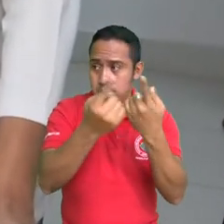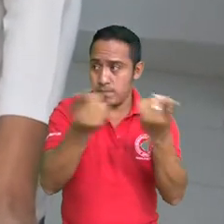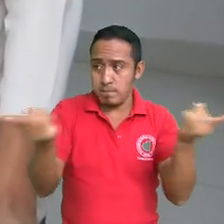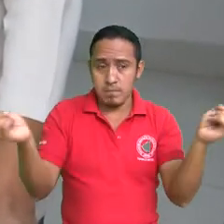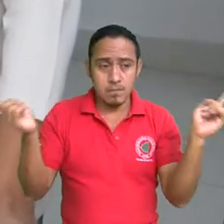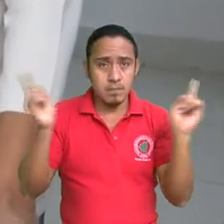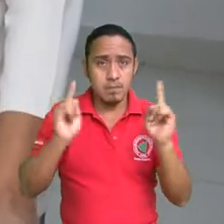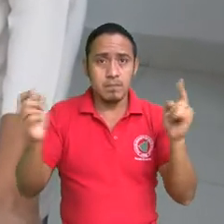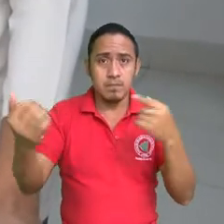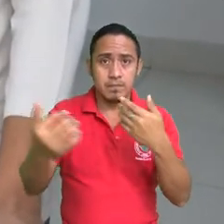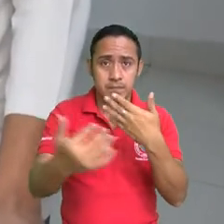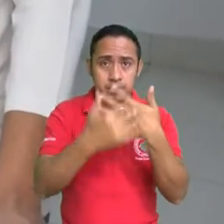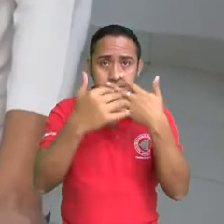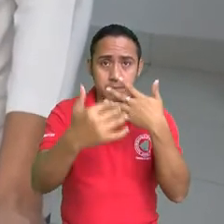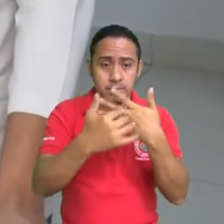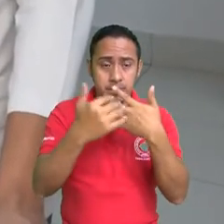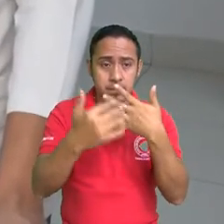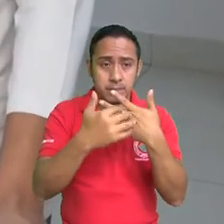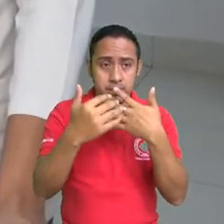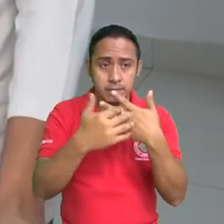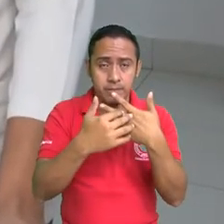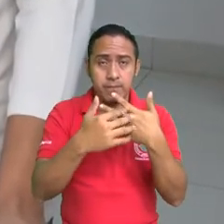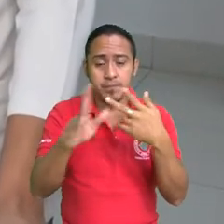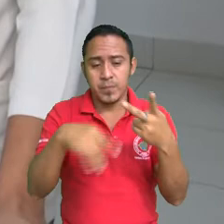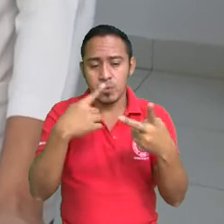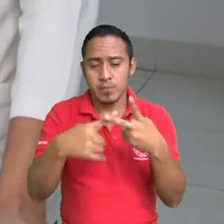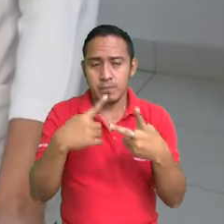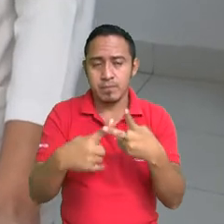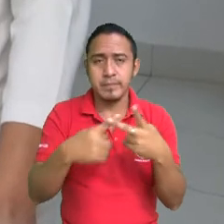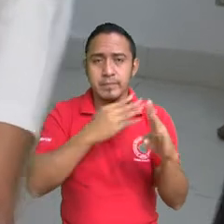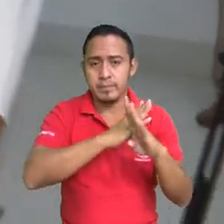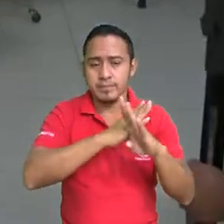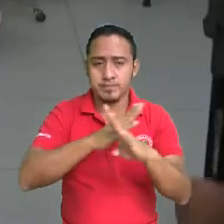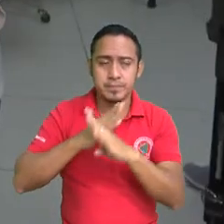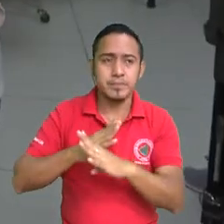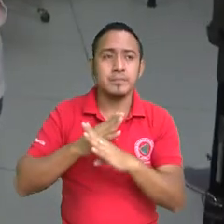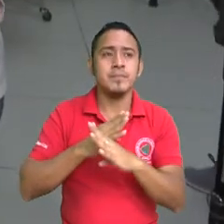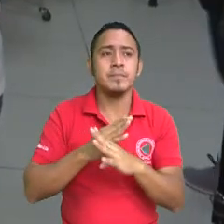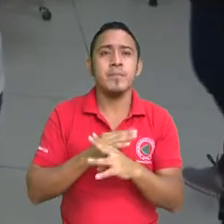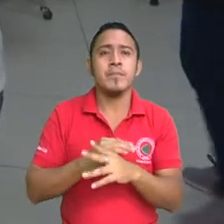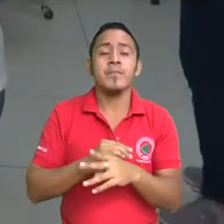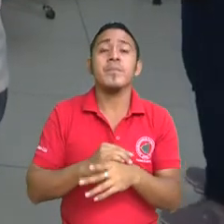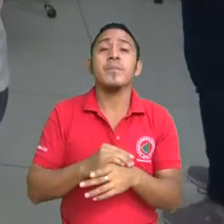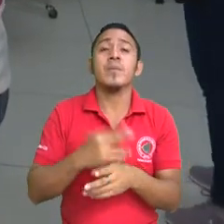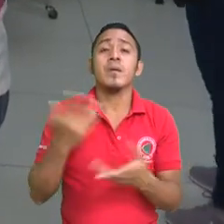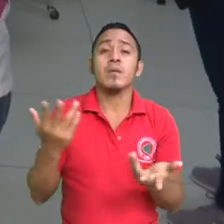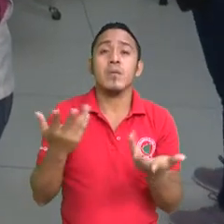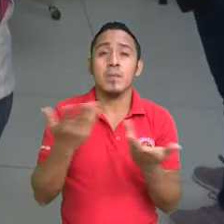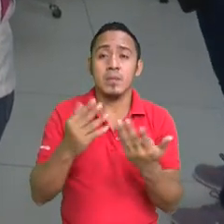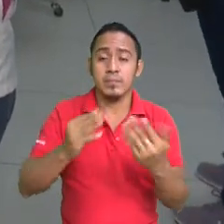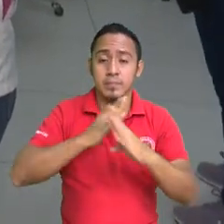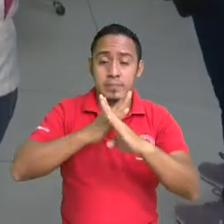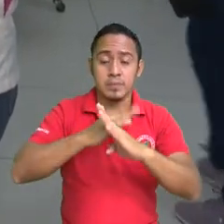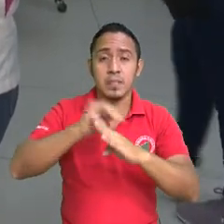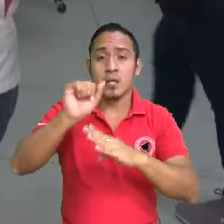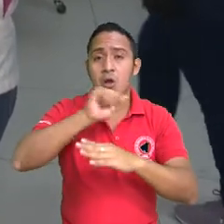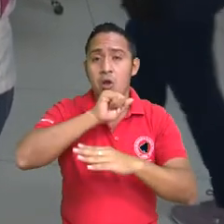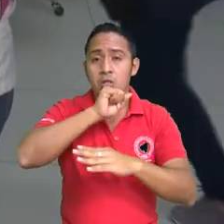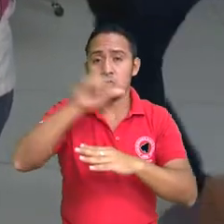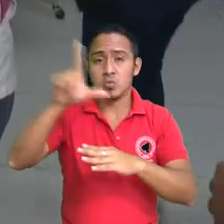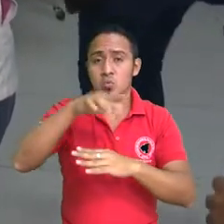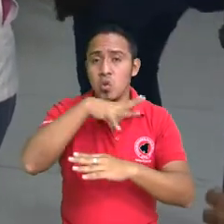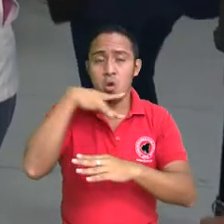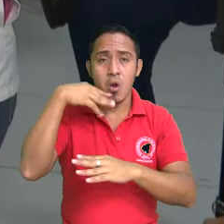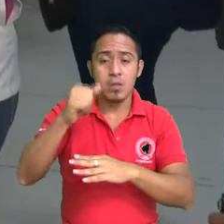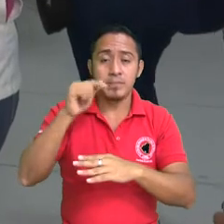alrededor choquen contra nuestro aro. Y el otro filtro protector que existe es uno contra la luz azul. Este